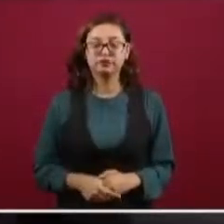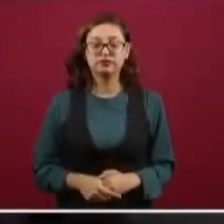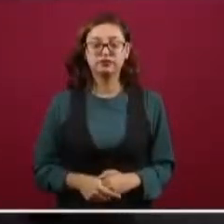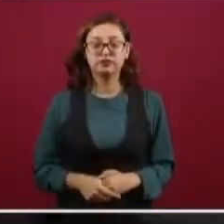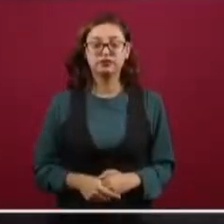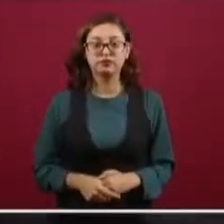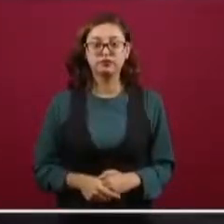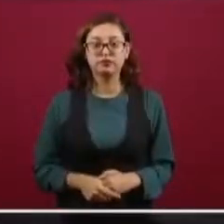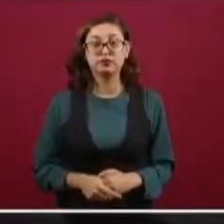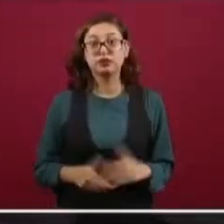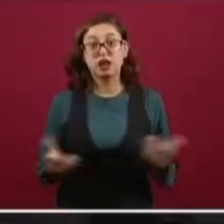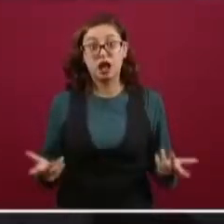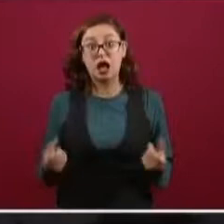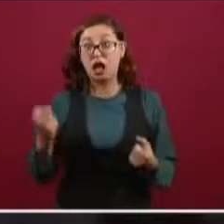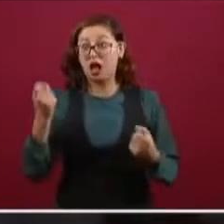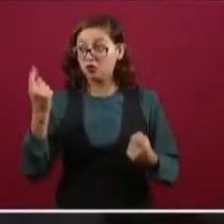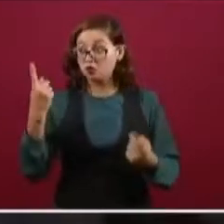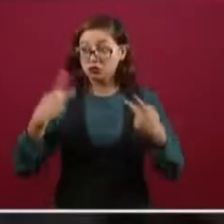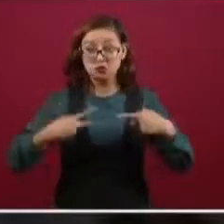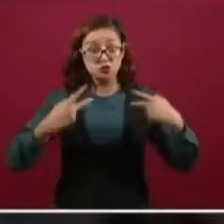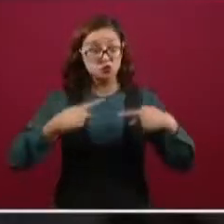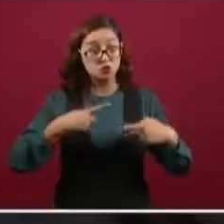quienes sostienen que estoy enfermo